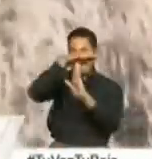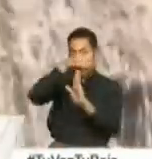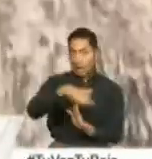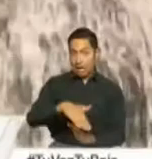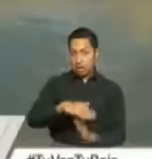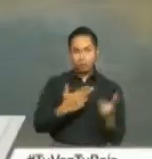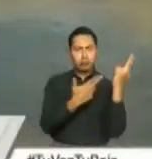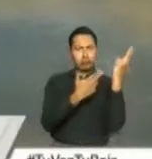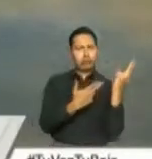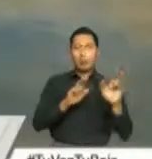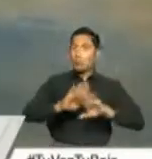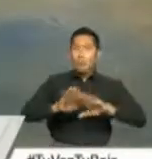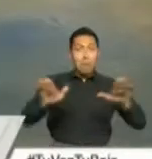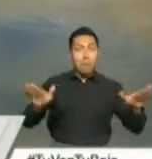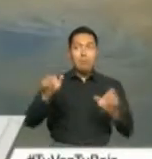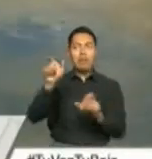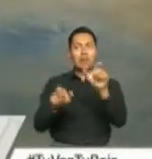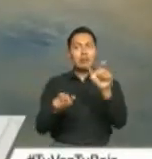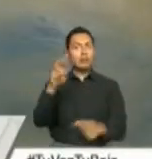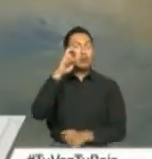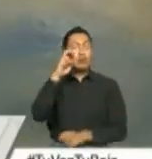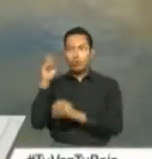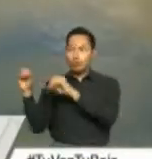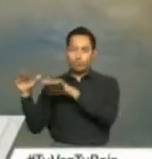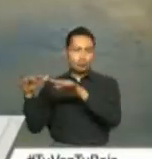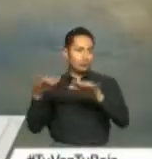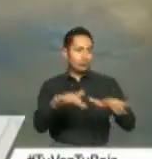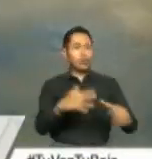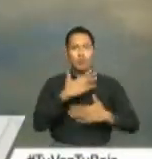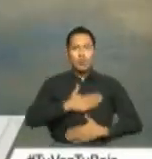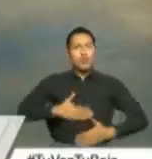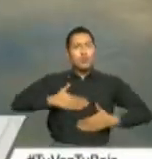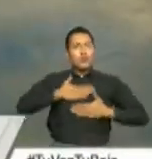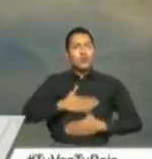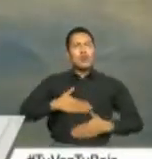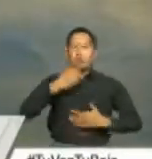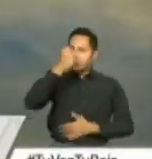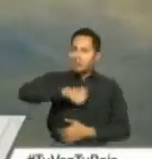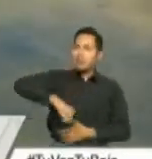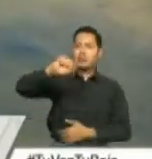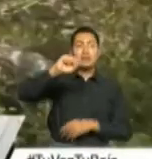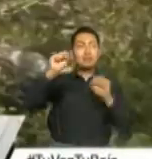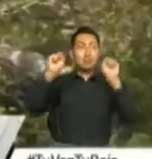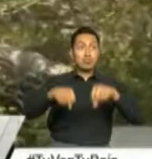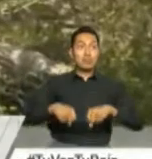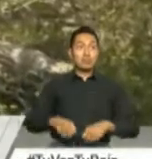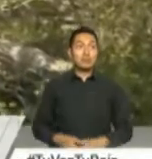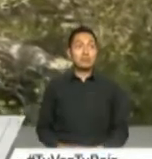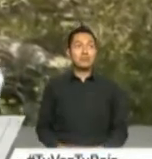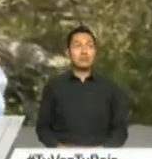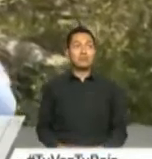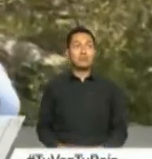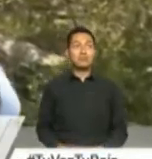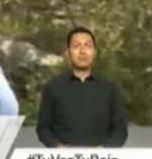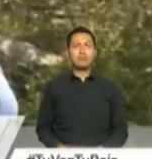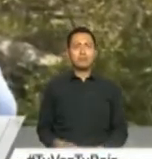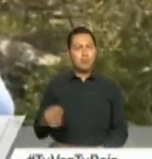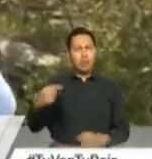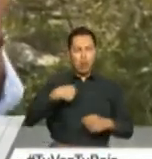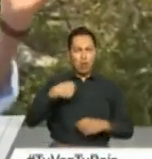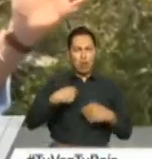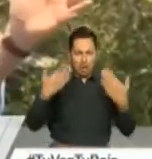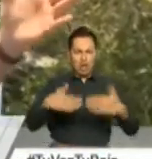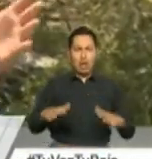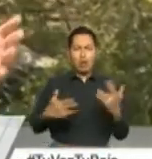este paisaje y el presidente de Colombia les dio la bienvenida. Aquí estuve yo, en plena guerra,